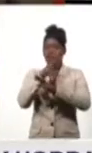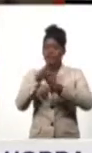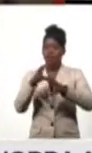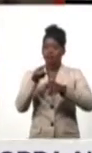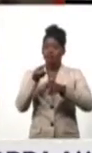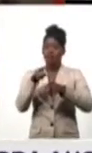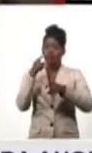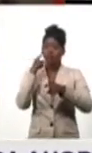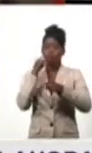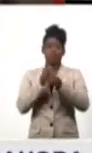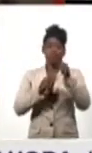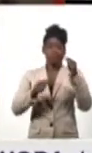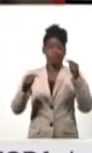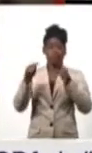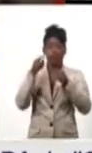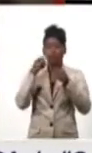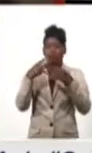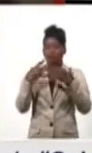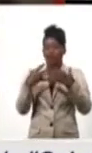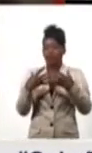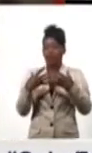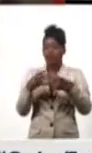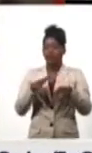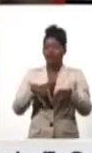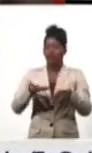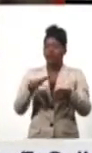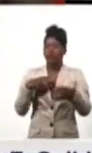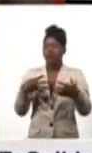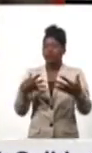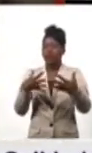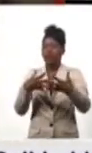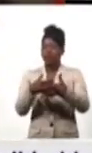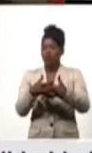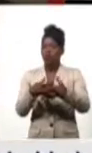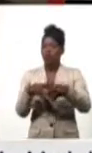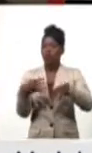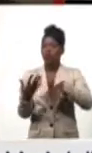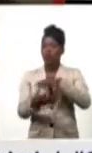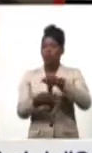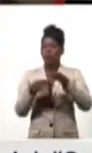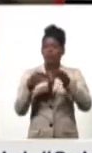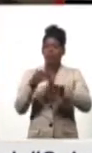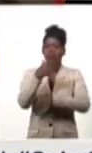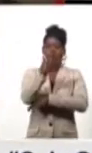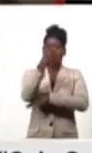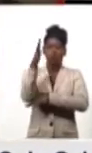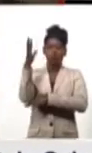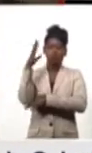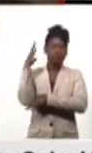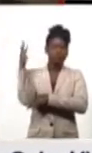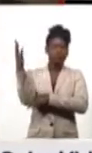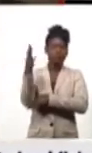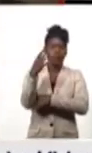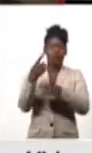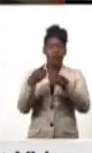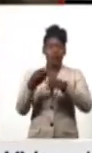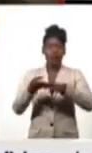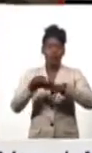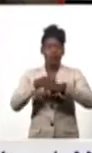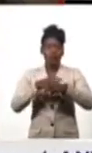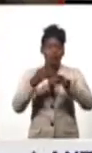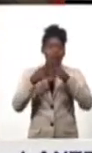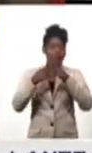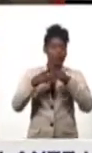elementos fundamentales que está relacionado con la problemática ambiental. No podemos hablar de soluciones al medio ambiente,